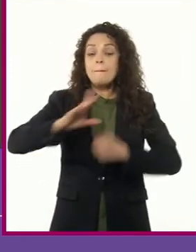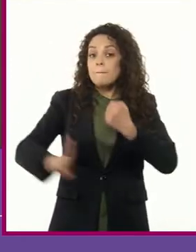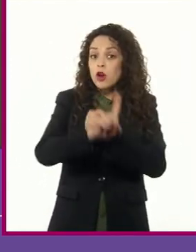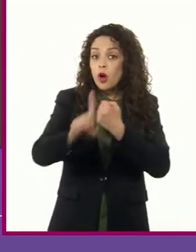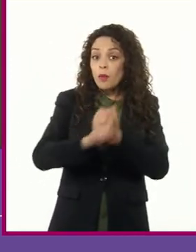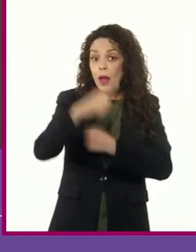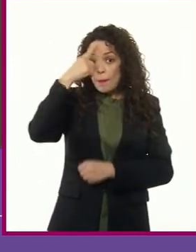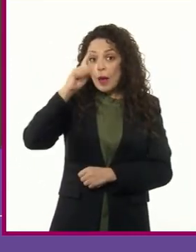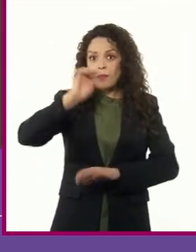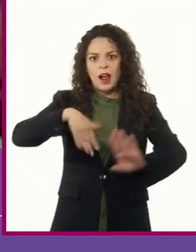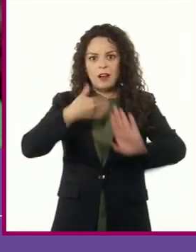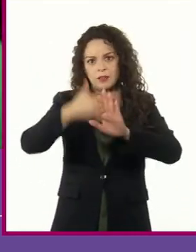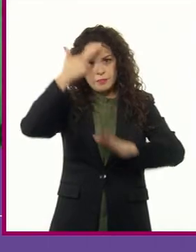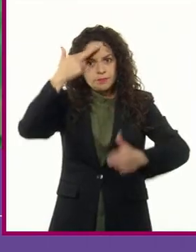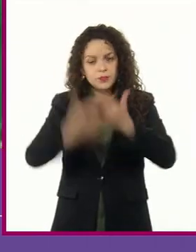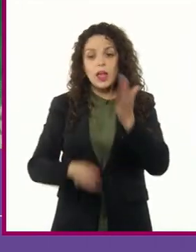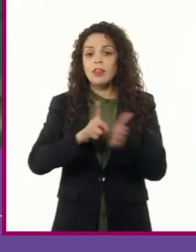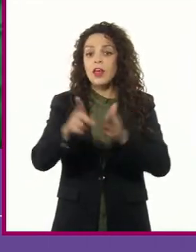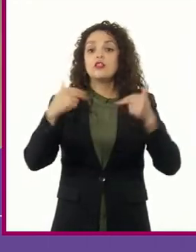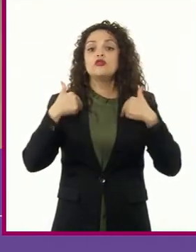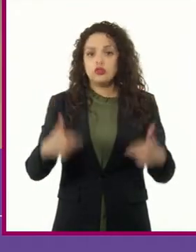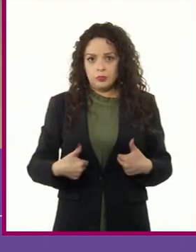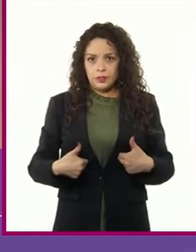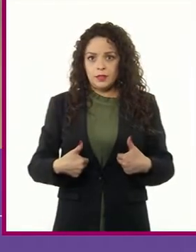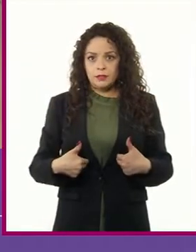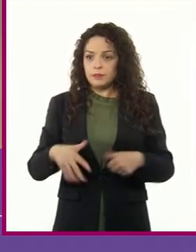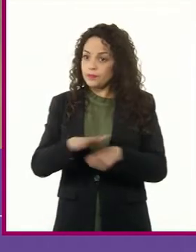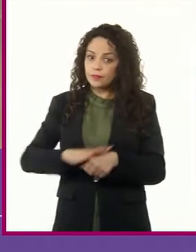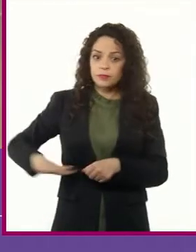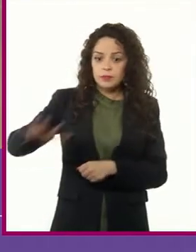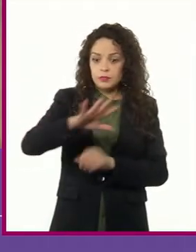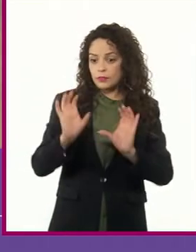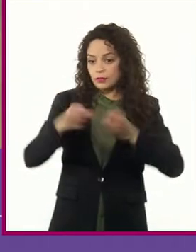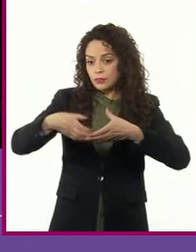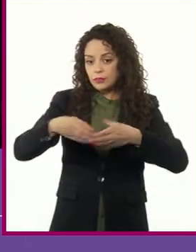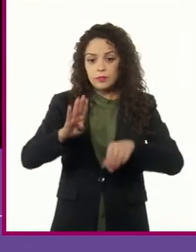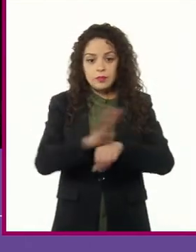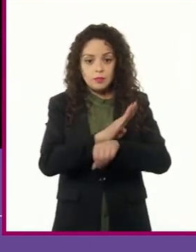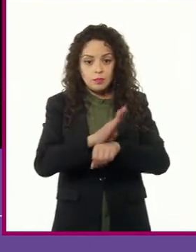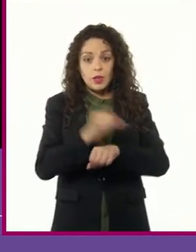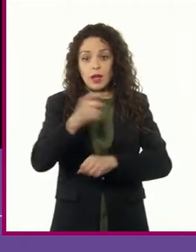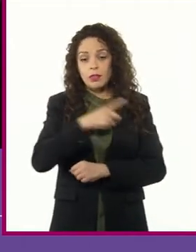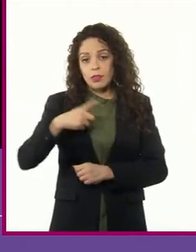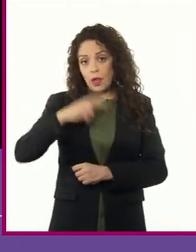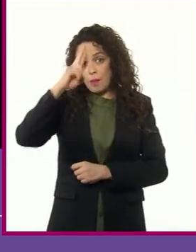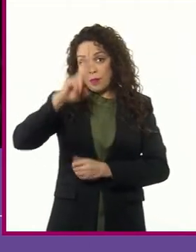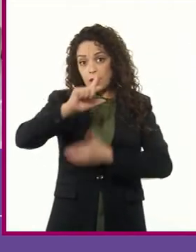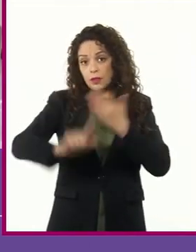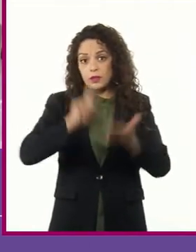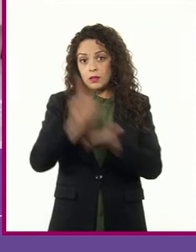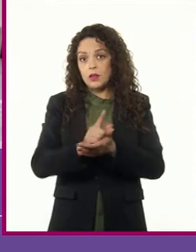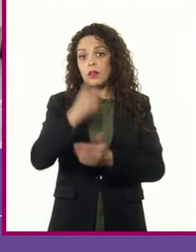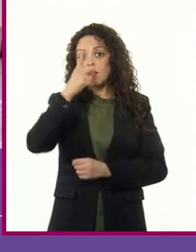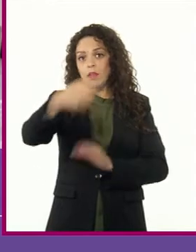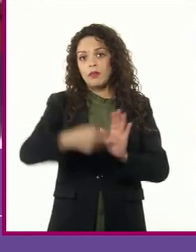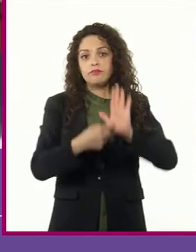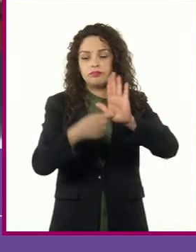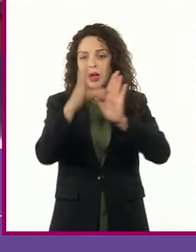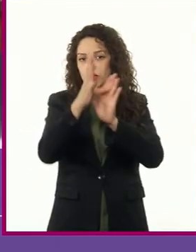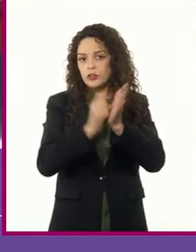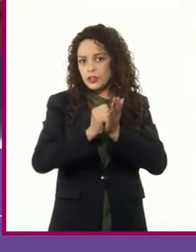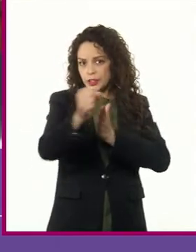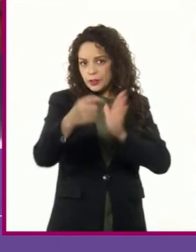contra los derechos humanos, el bien común y el respeto y apego a las leyes constitucionales. Participar